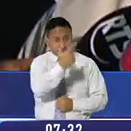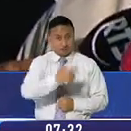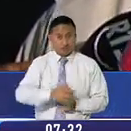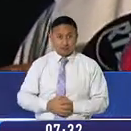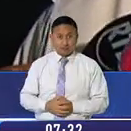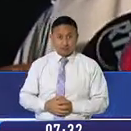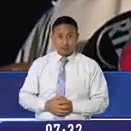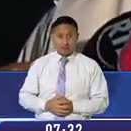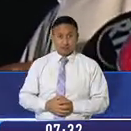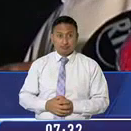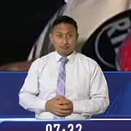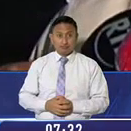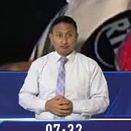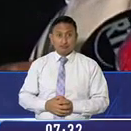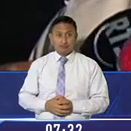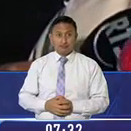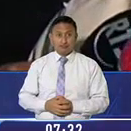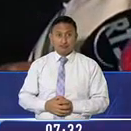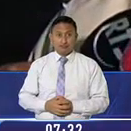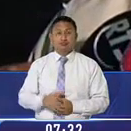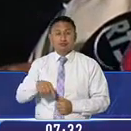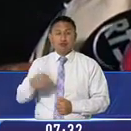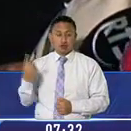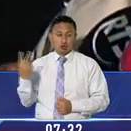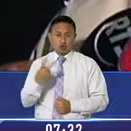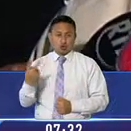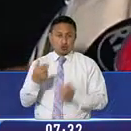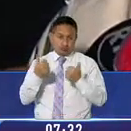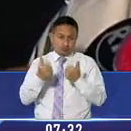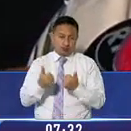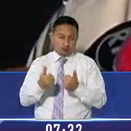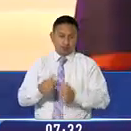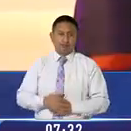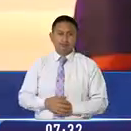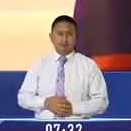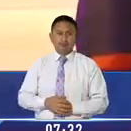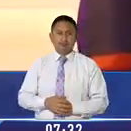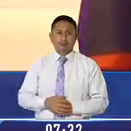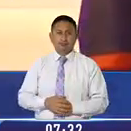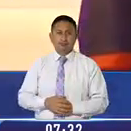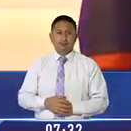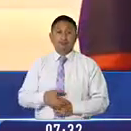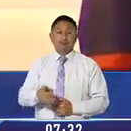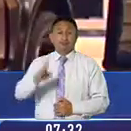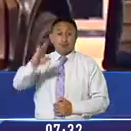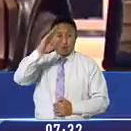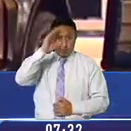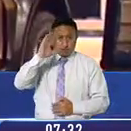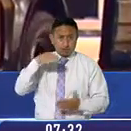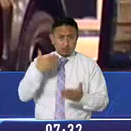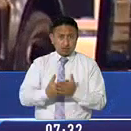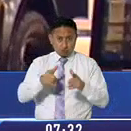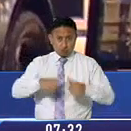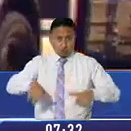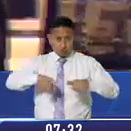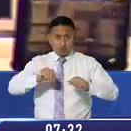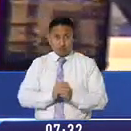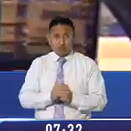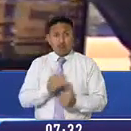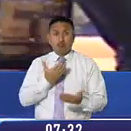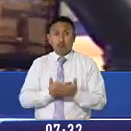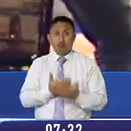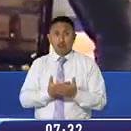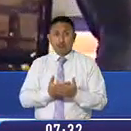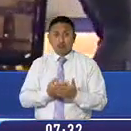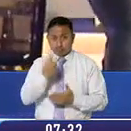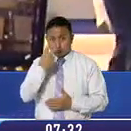que resultó ileso, al igual que la funcionaria que se trasladaba en ese vehículo. Elementos de criminalística llegaron al sitio para recabar indicios. Que se